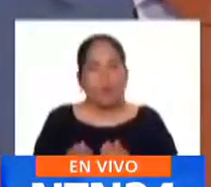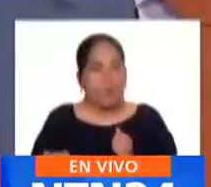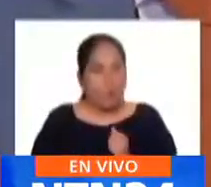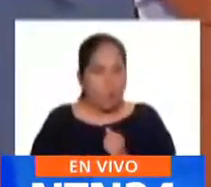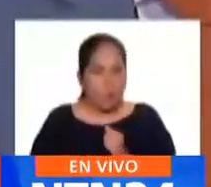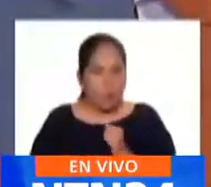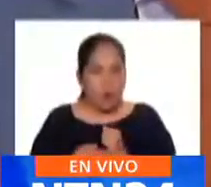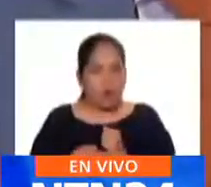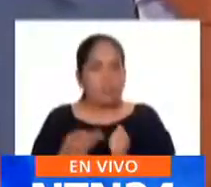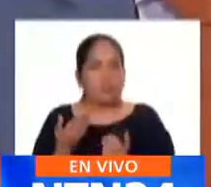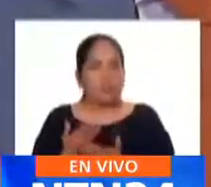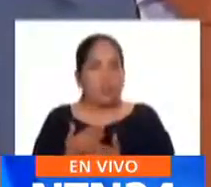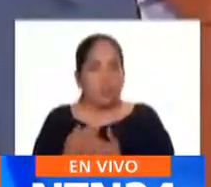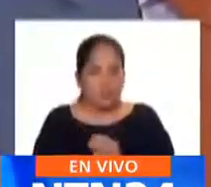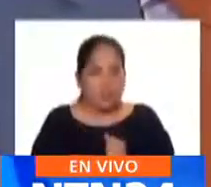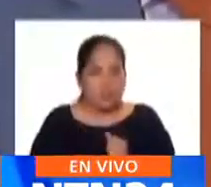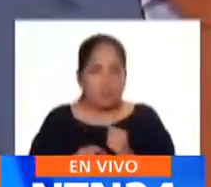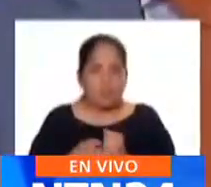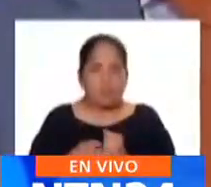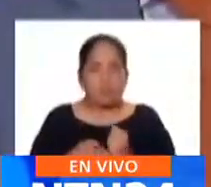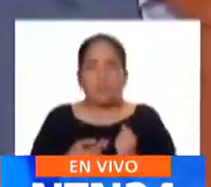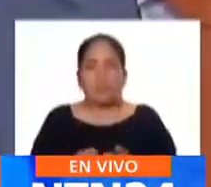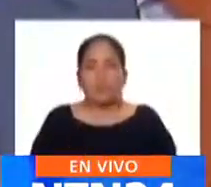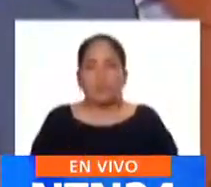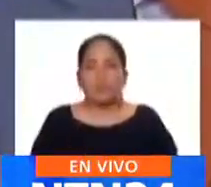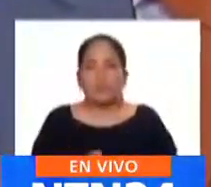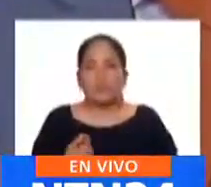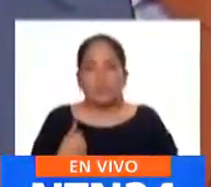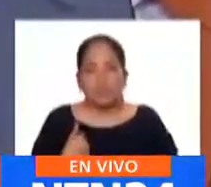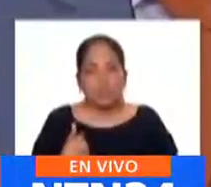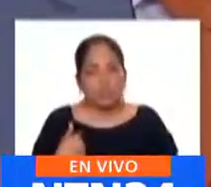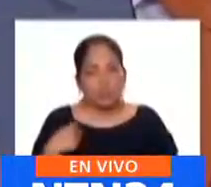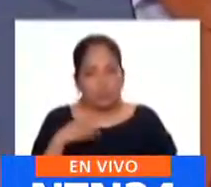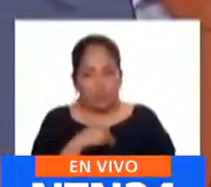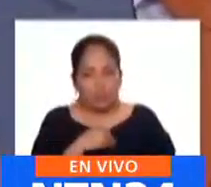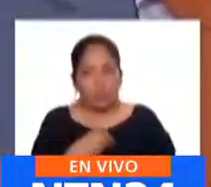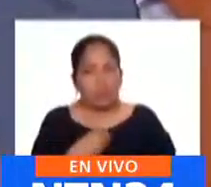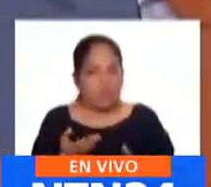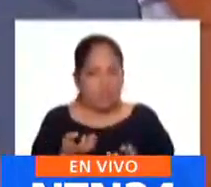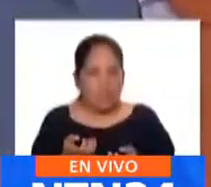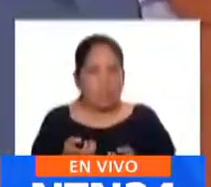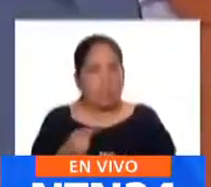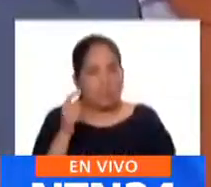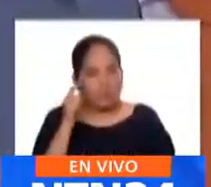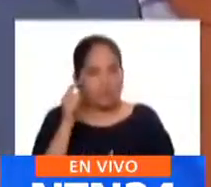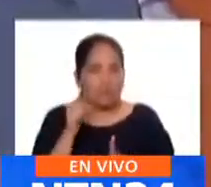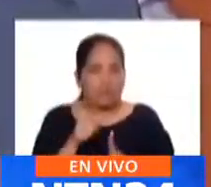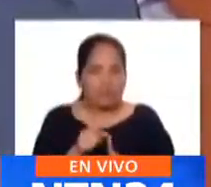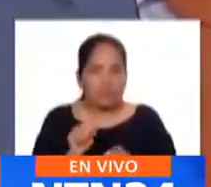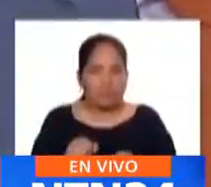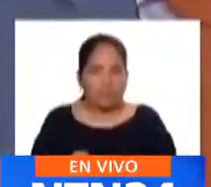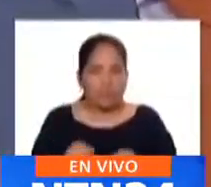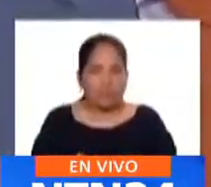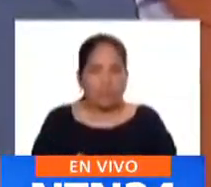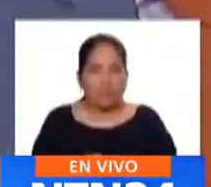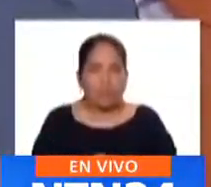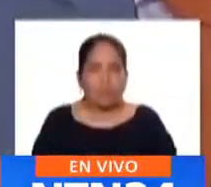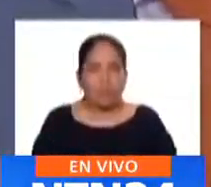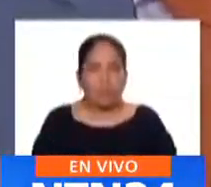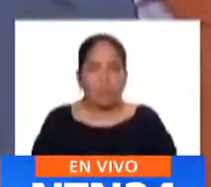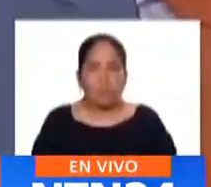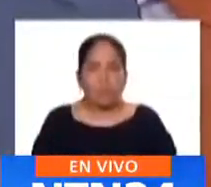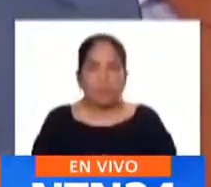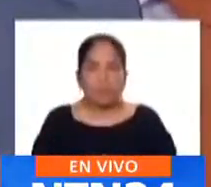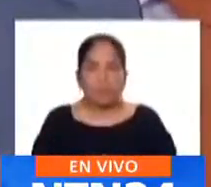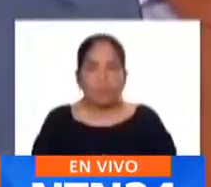archivo. Realmente lo que hemos querido siempre, la bancada de Fuerza Popular, es la preservación